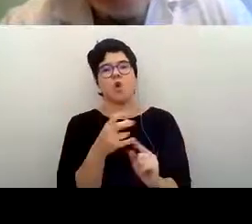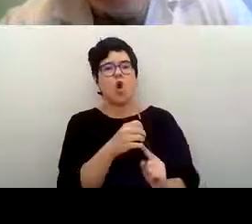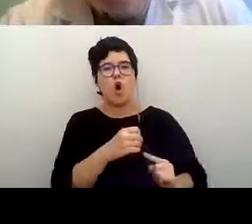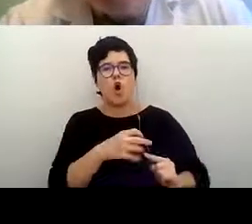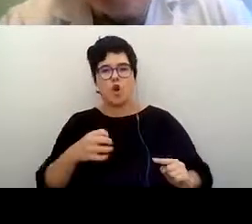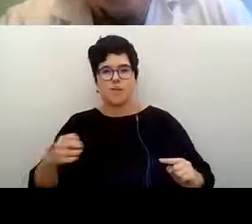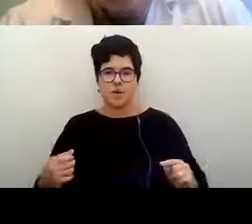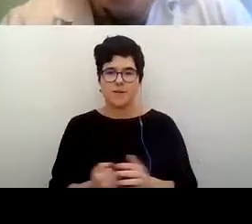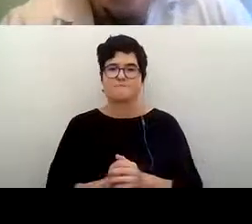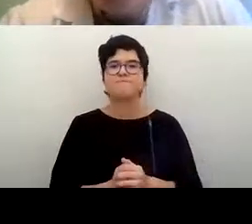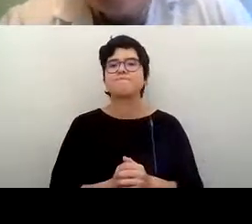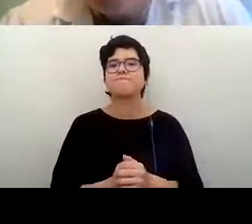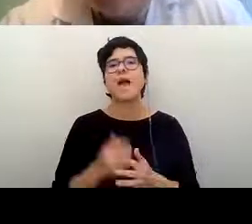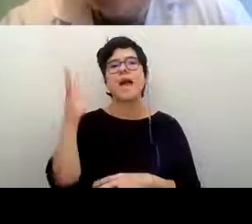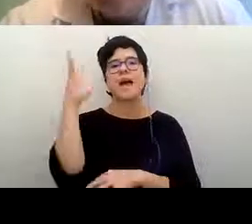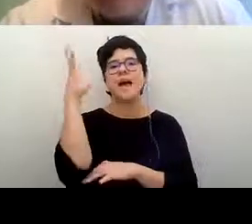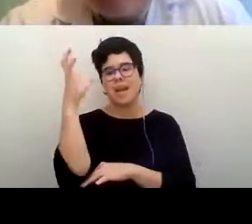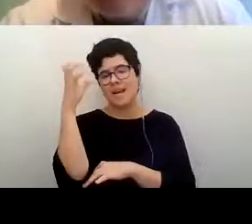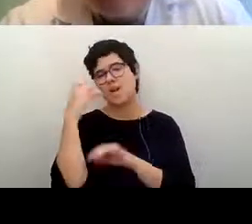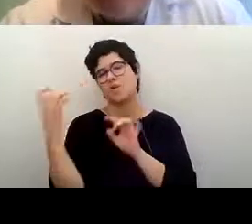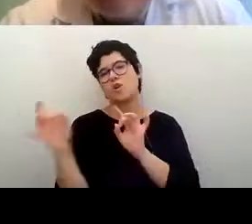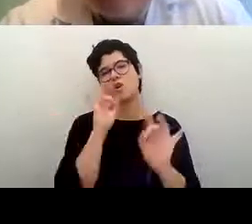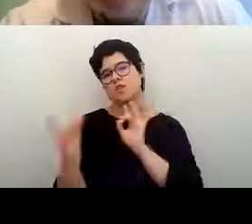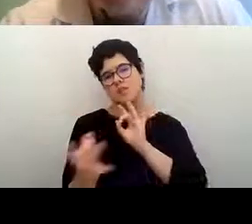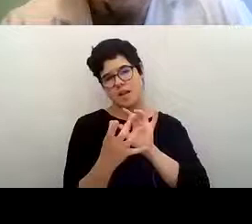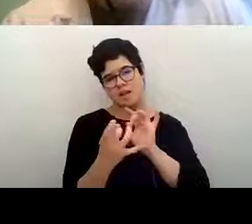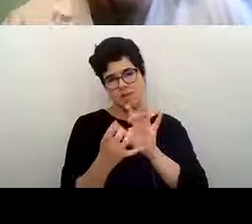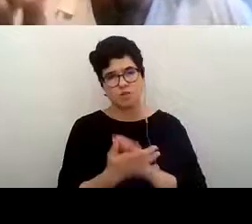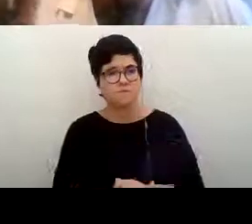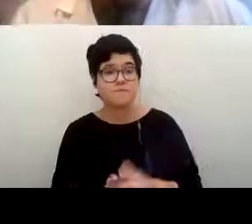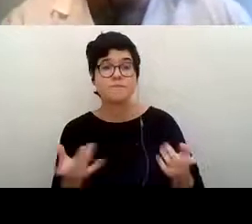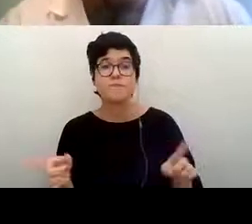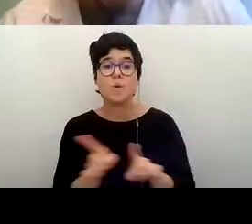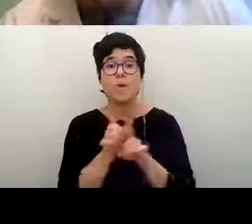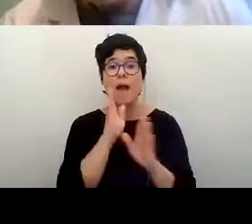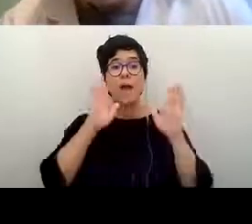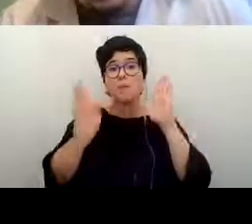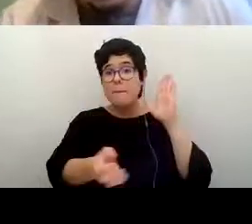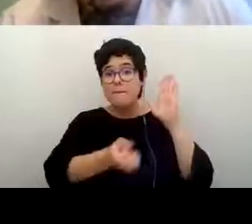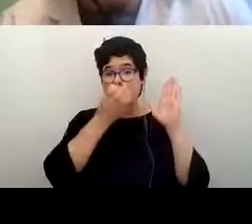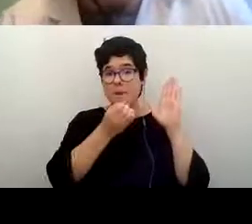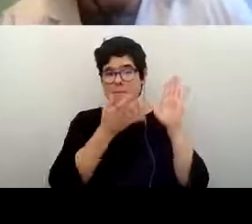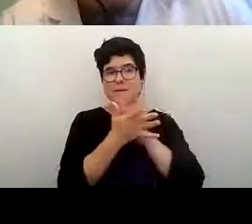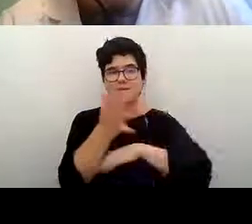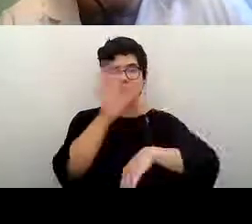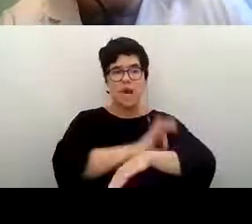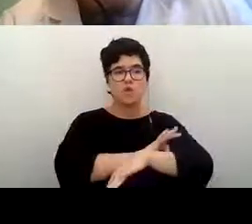¿Qué sucede en primavera? Pues en primavera van aumentando las horas de luz solar de manera que la melatonina, que